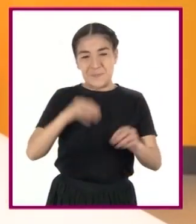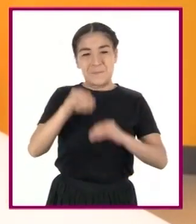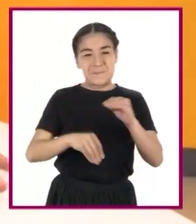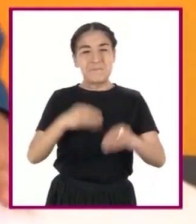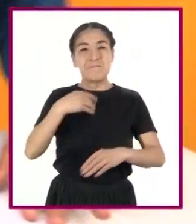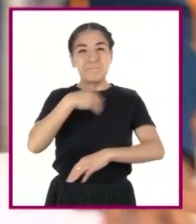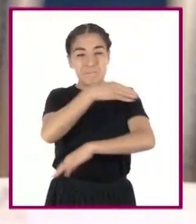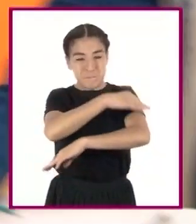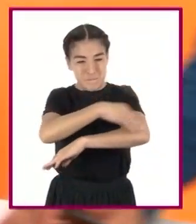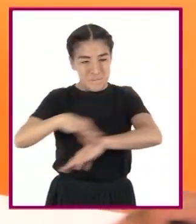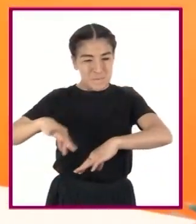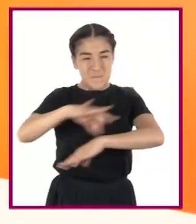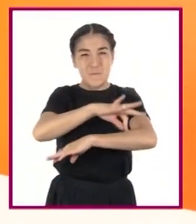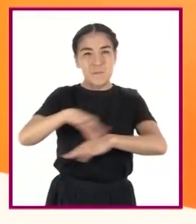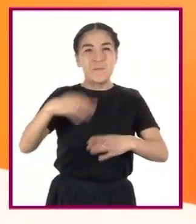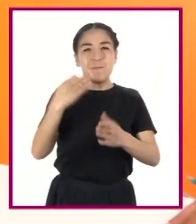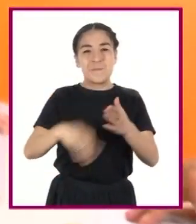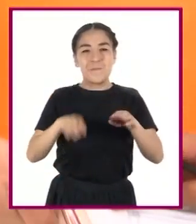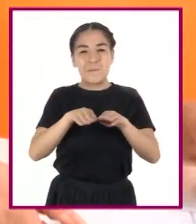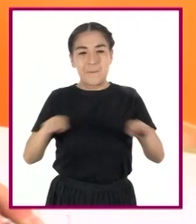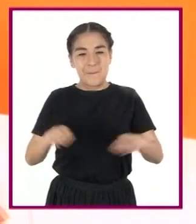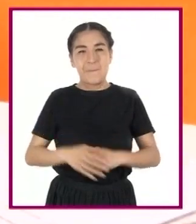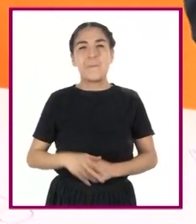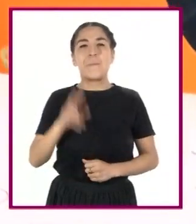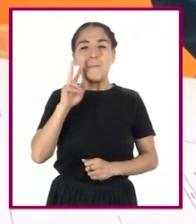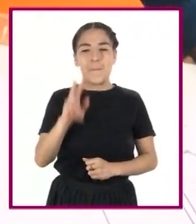esta medida. Mira.